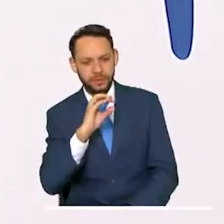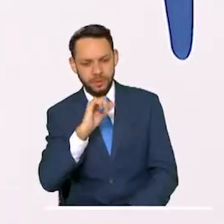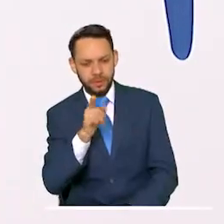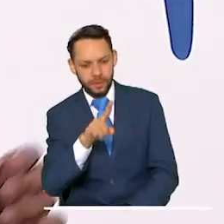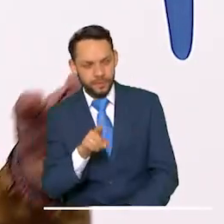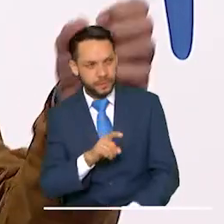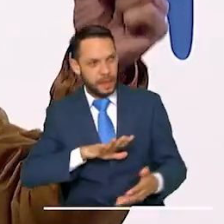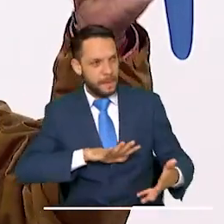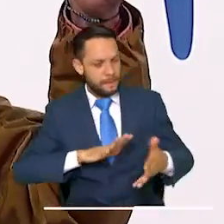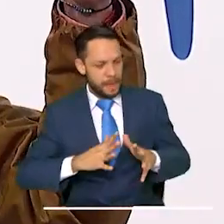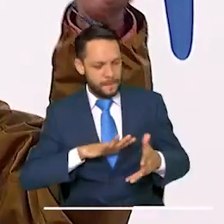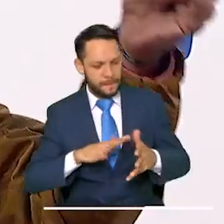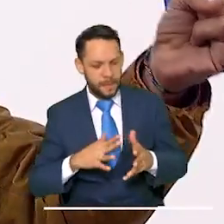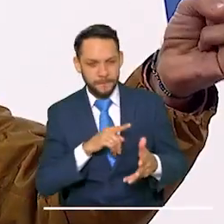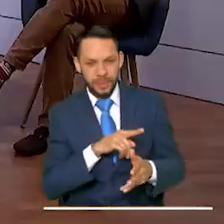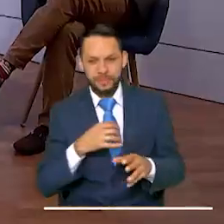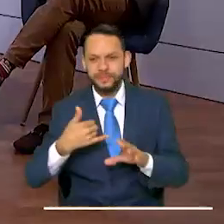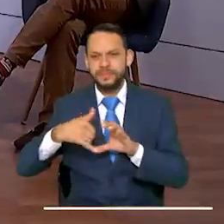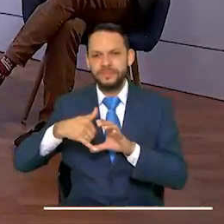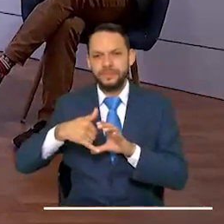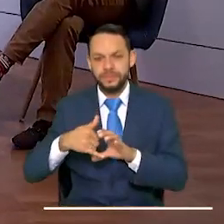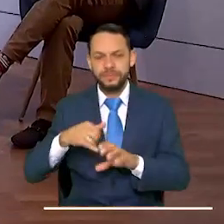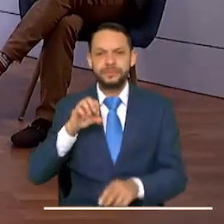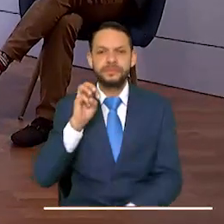todos estos datos. El teléfono entonces es